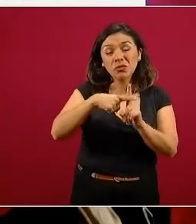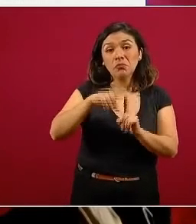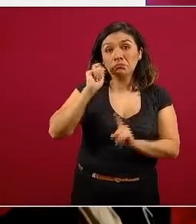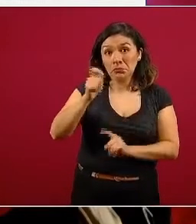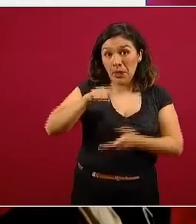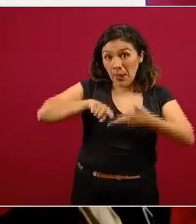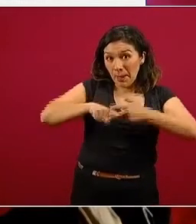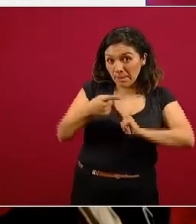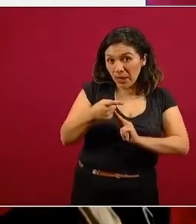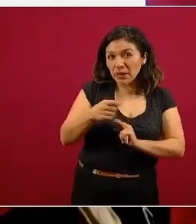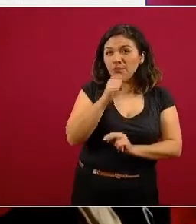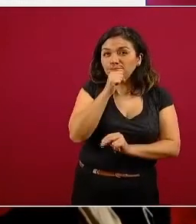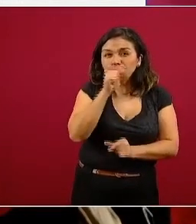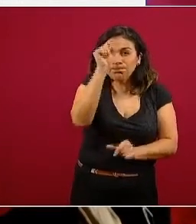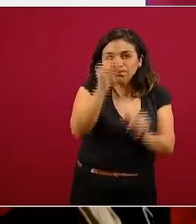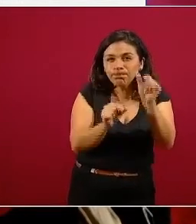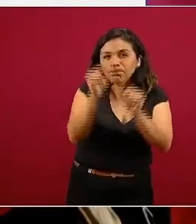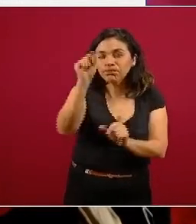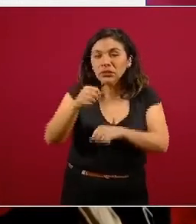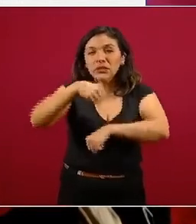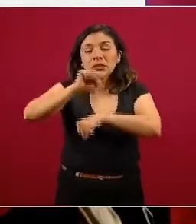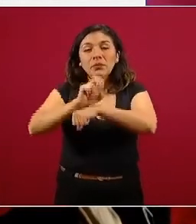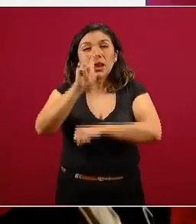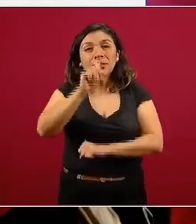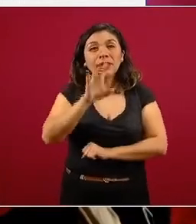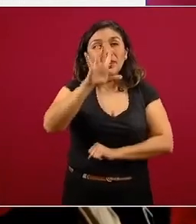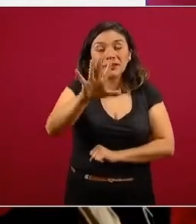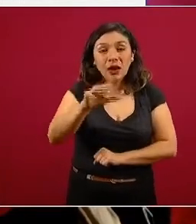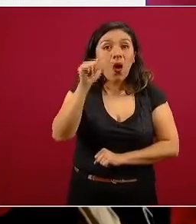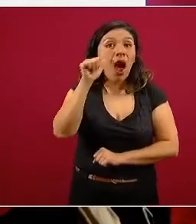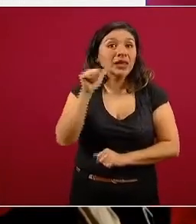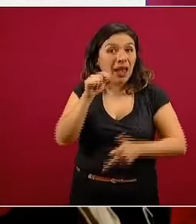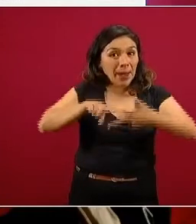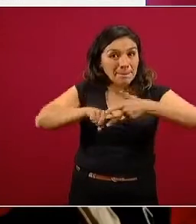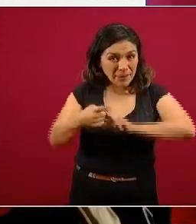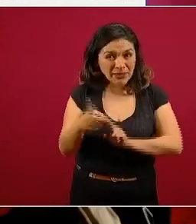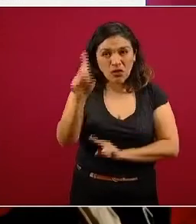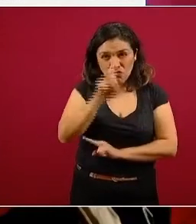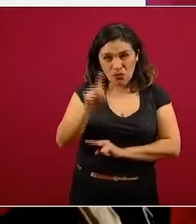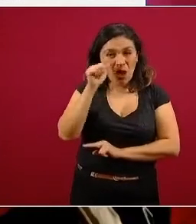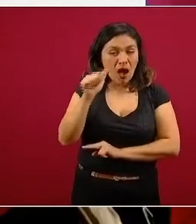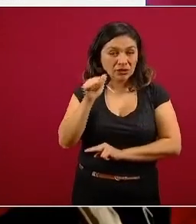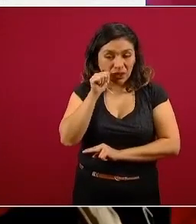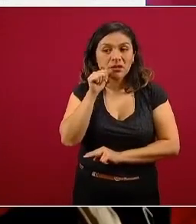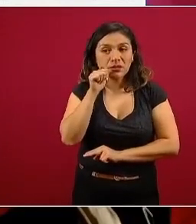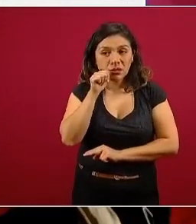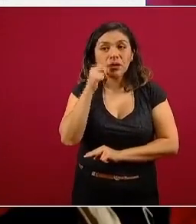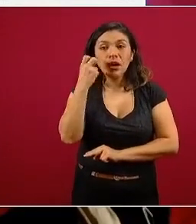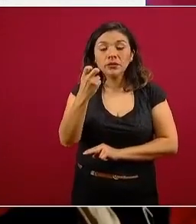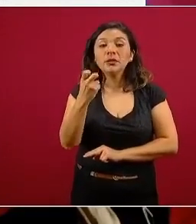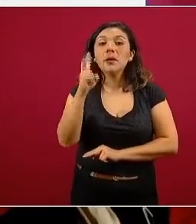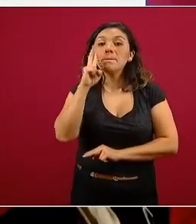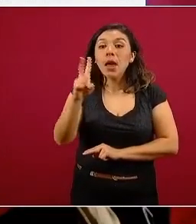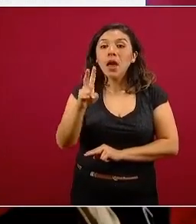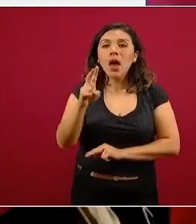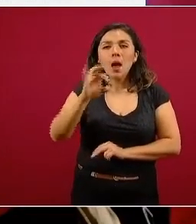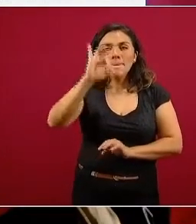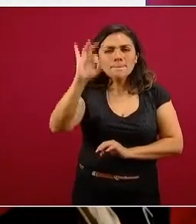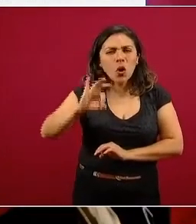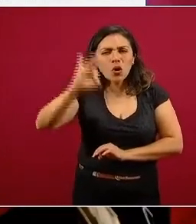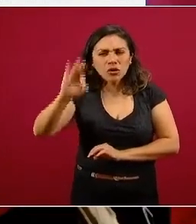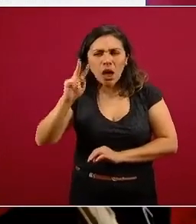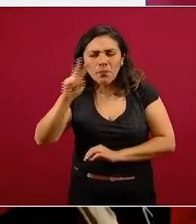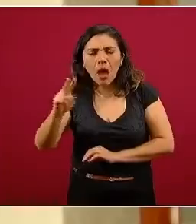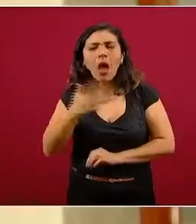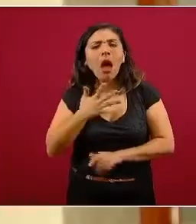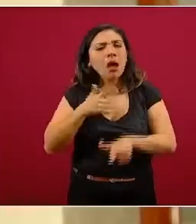que empezamos a graficar la semana número 35, desde el día de ayer domingo, que este porcentaje de positividad